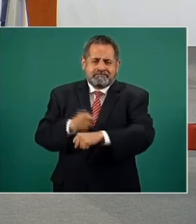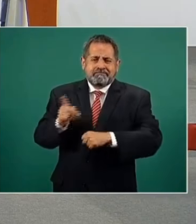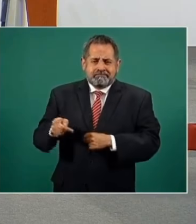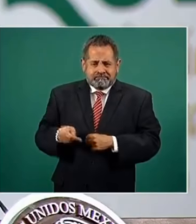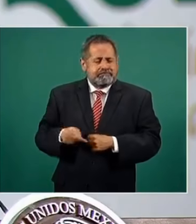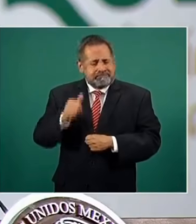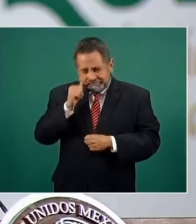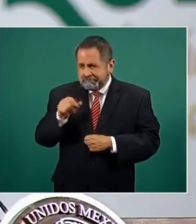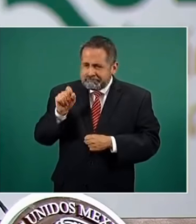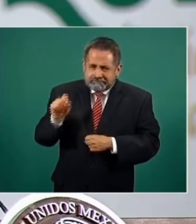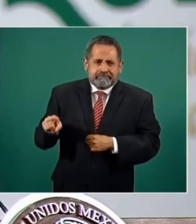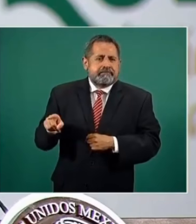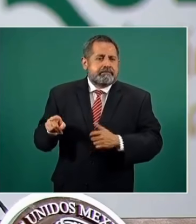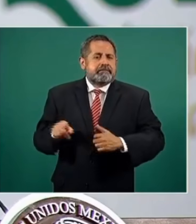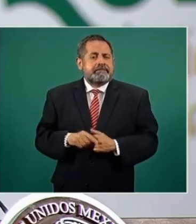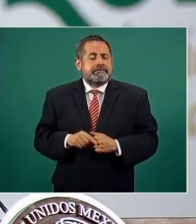honrado.